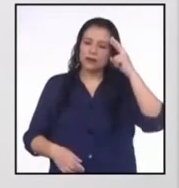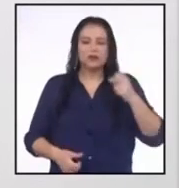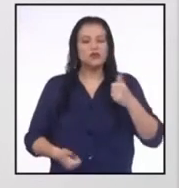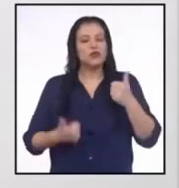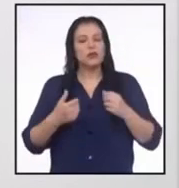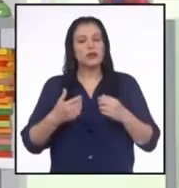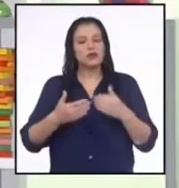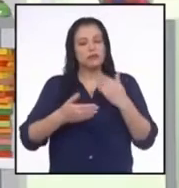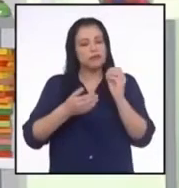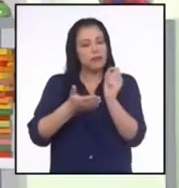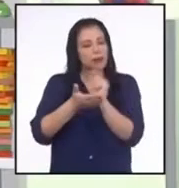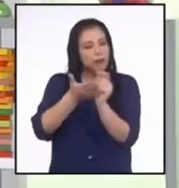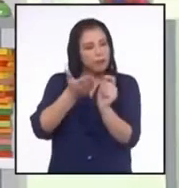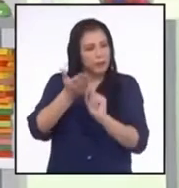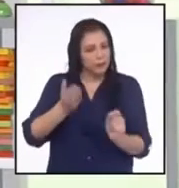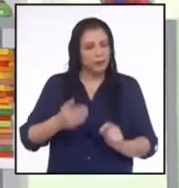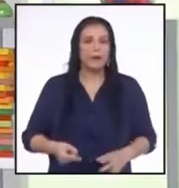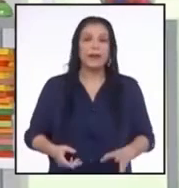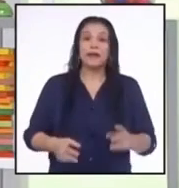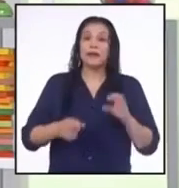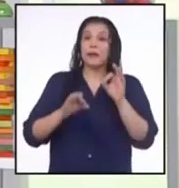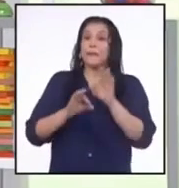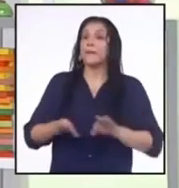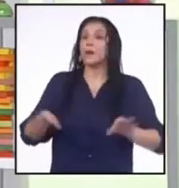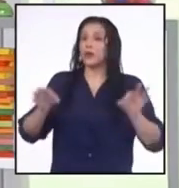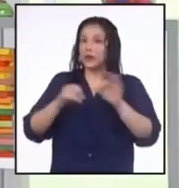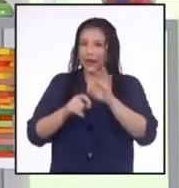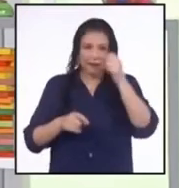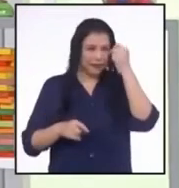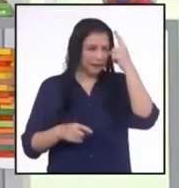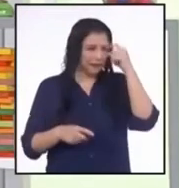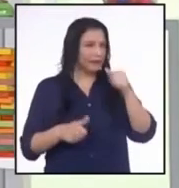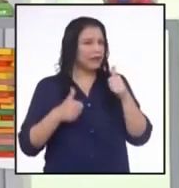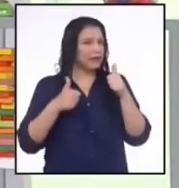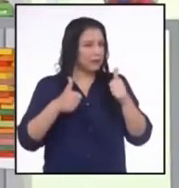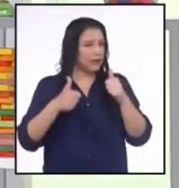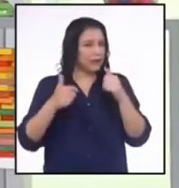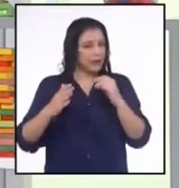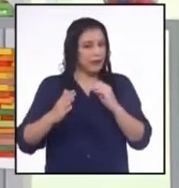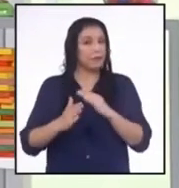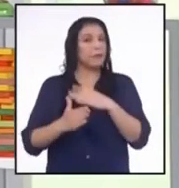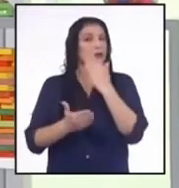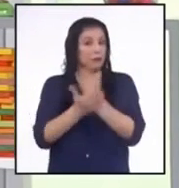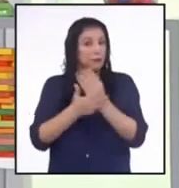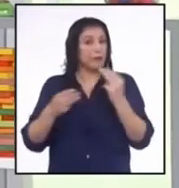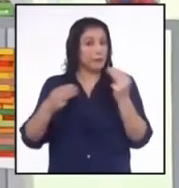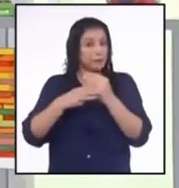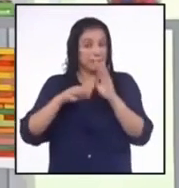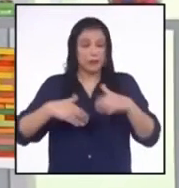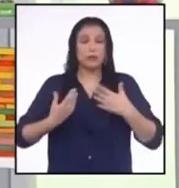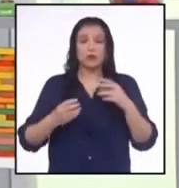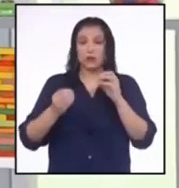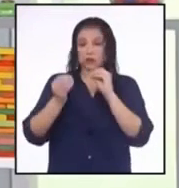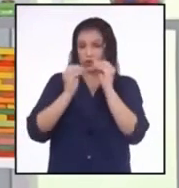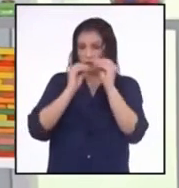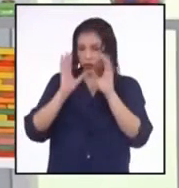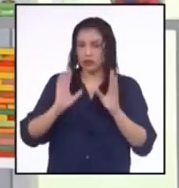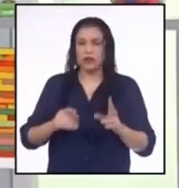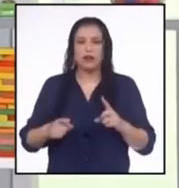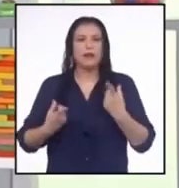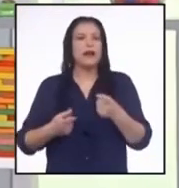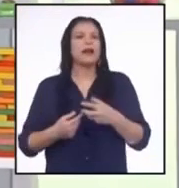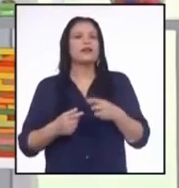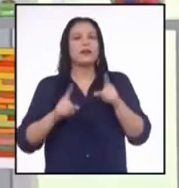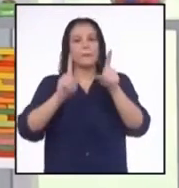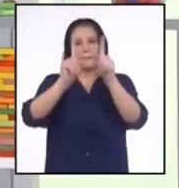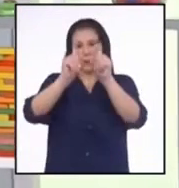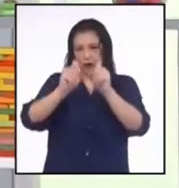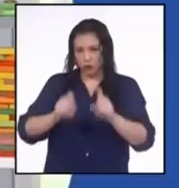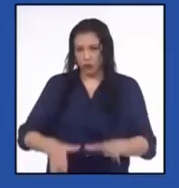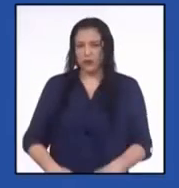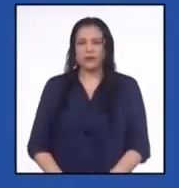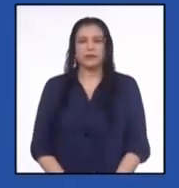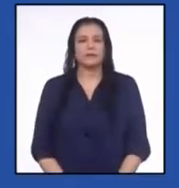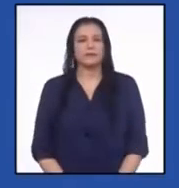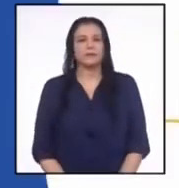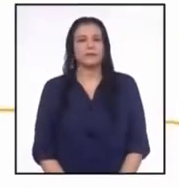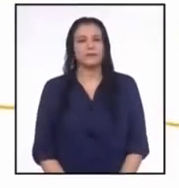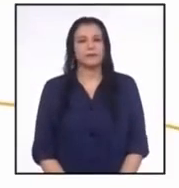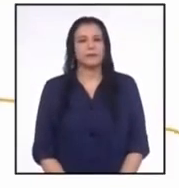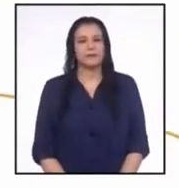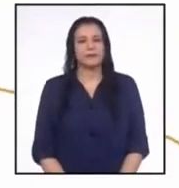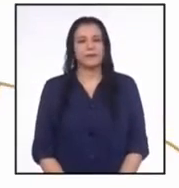el desarrollo. Es importante comprender bien el problema para poder resolverlo. Y para eso nos haremos las siguientes